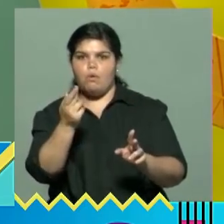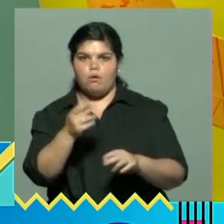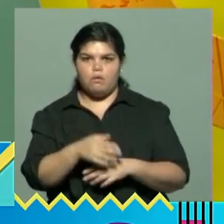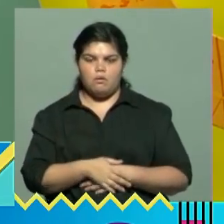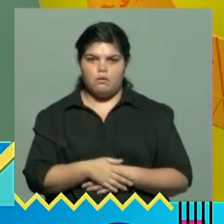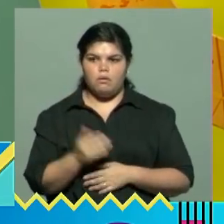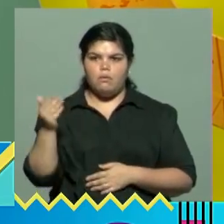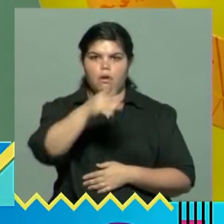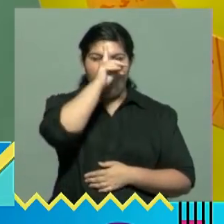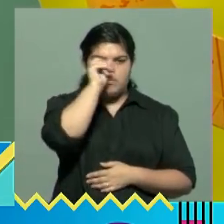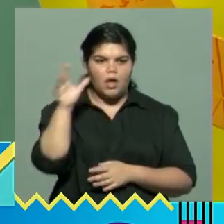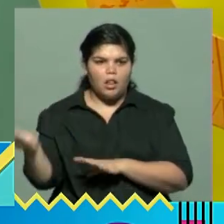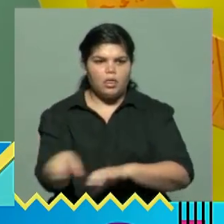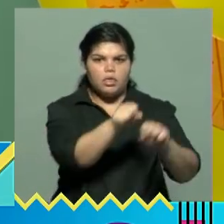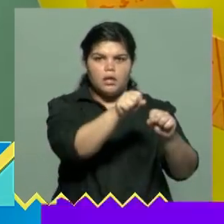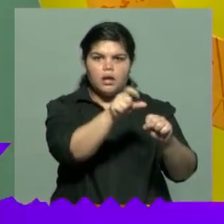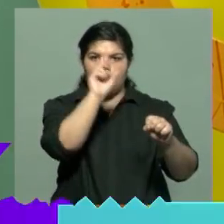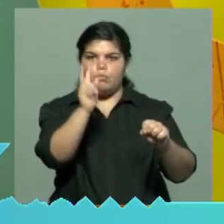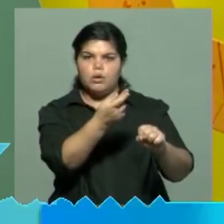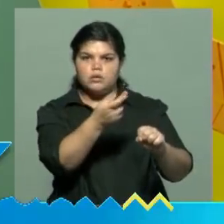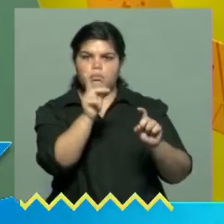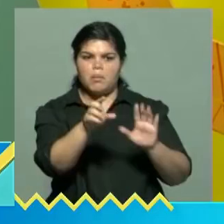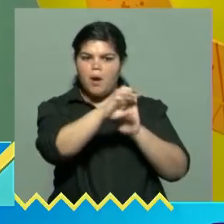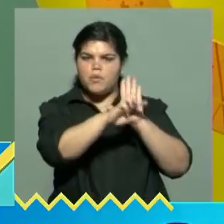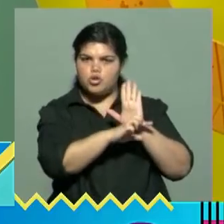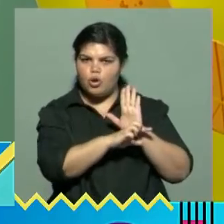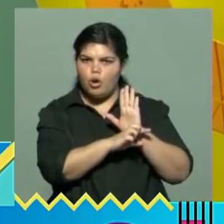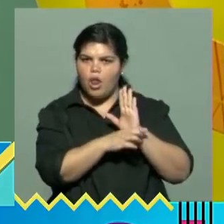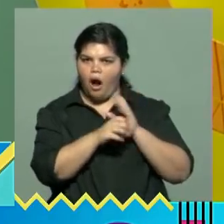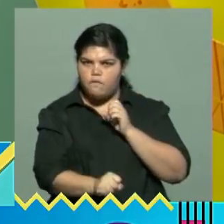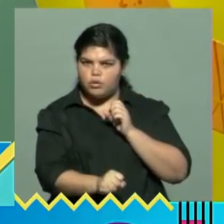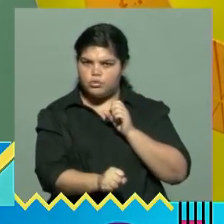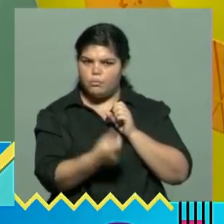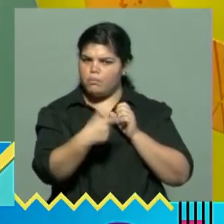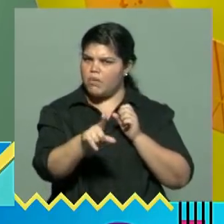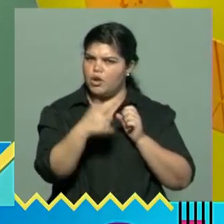y falleció, bajo el protocolo de aborto. Entonces no es